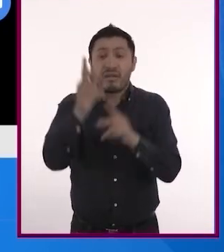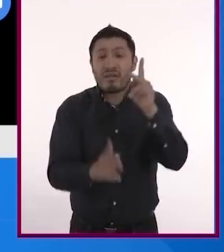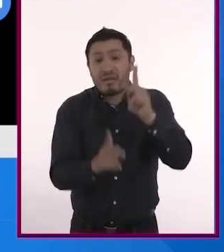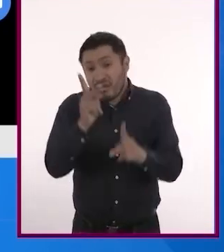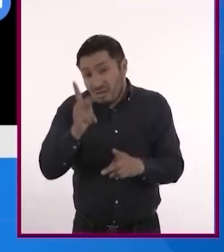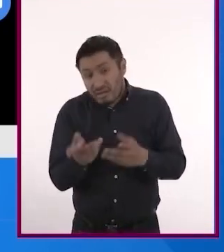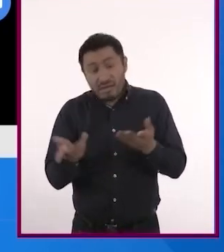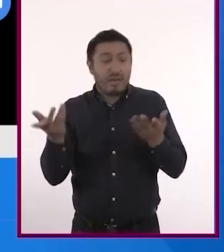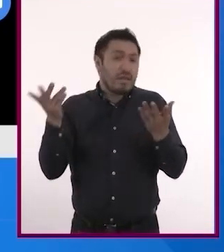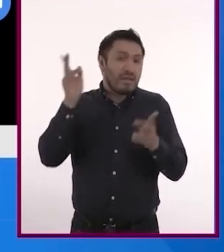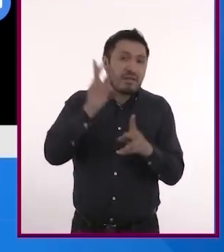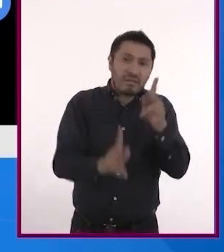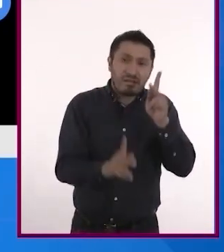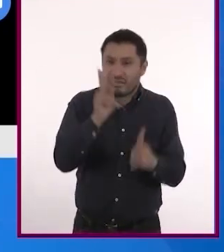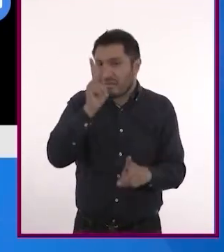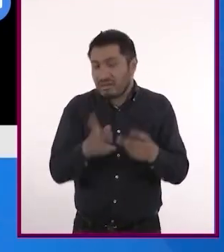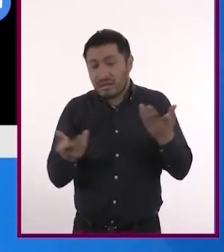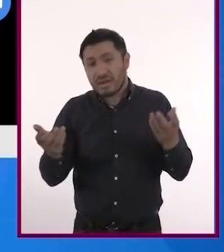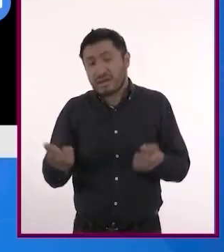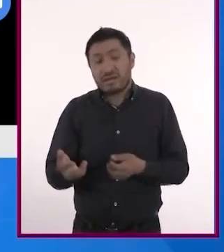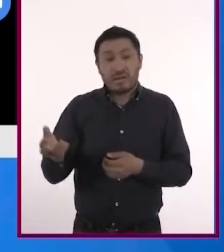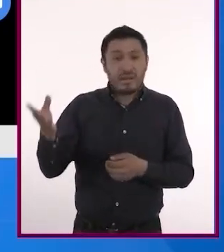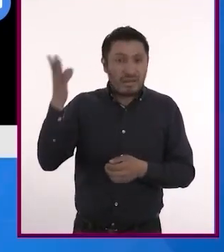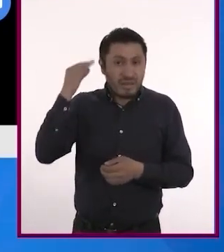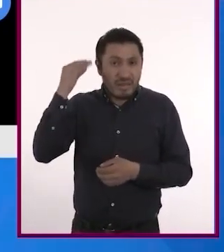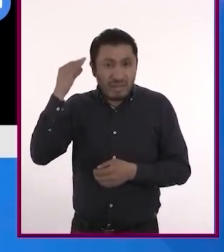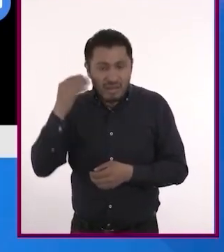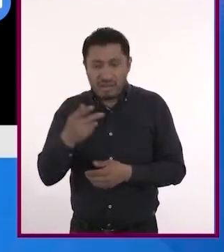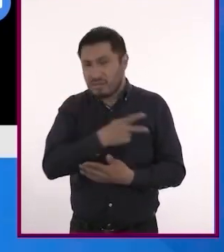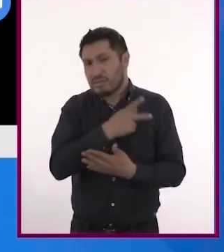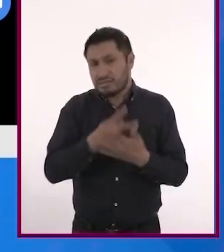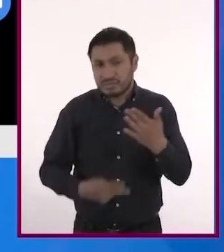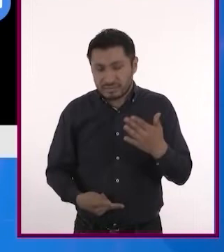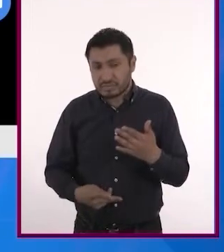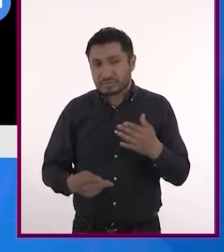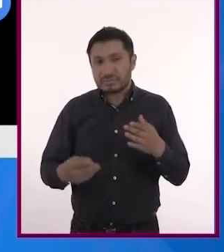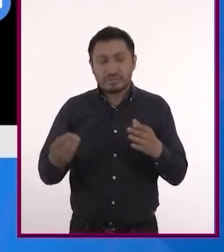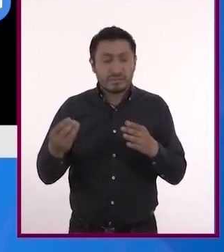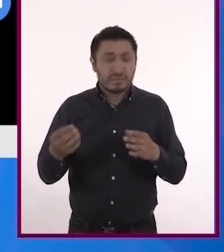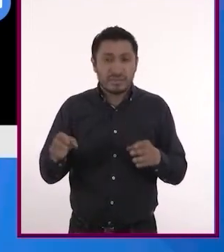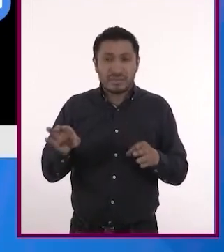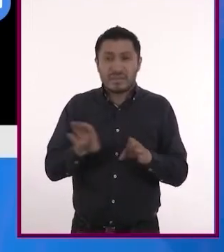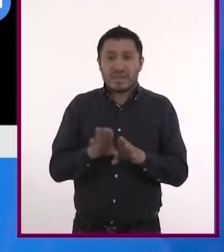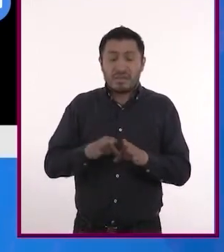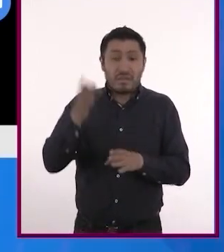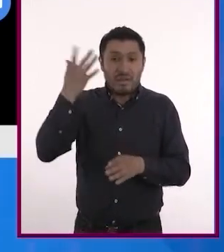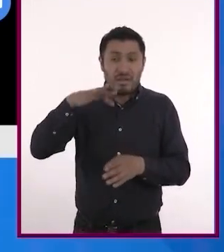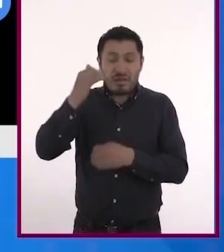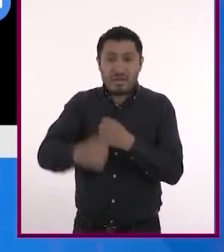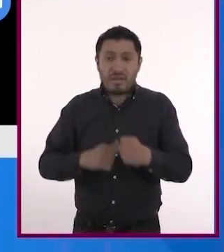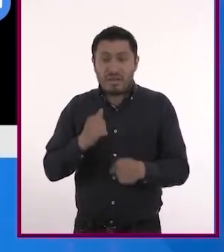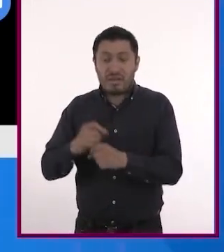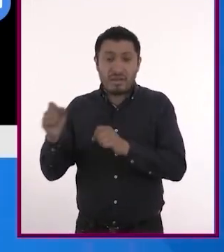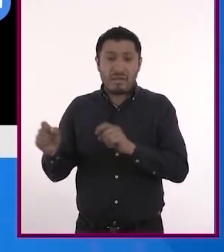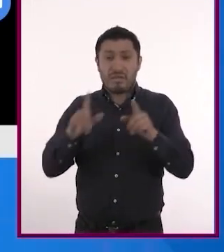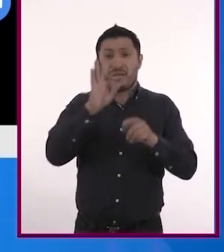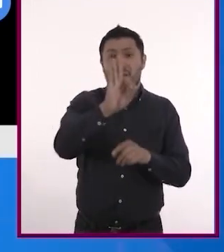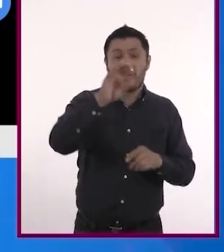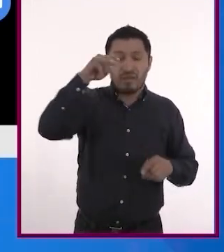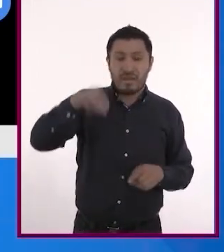platicar, conversar, y esta radio, este programa de radio, se transmite hace 10 años por